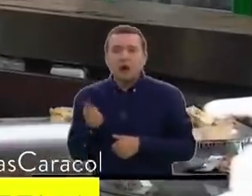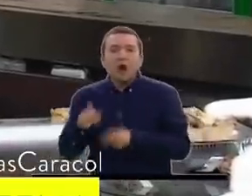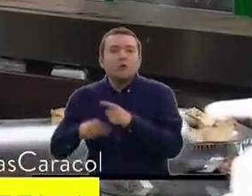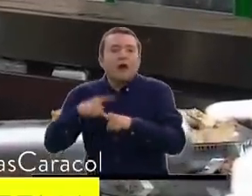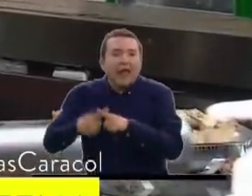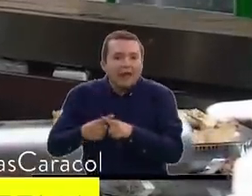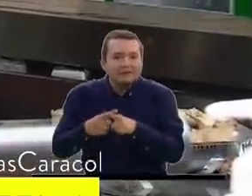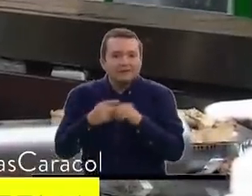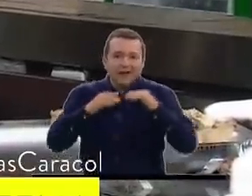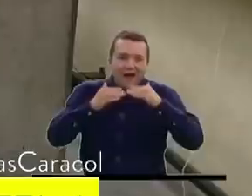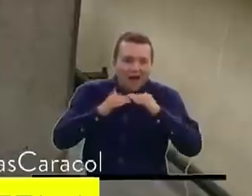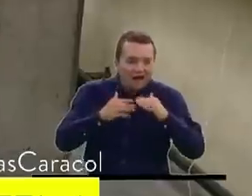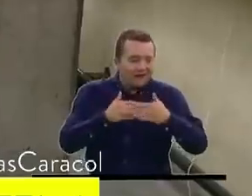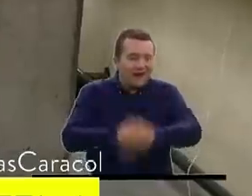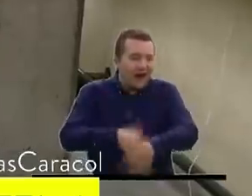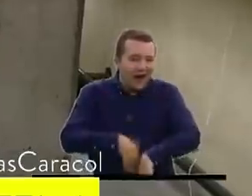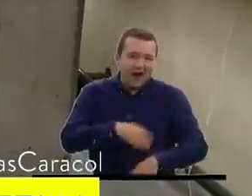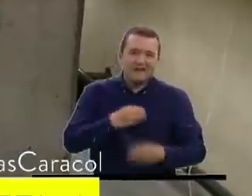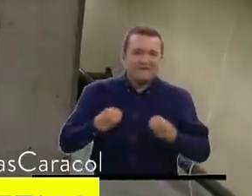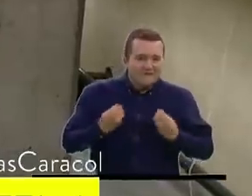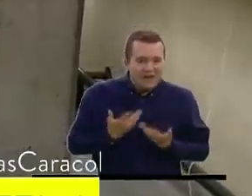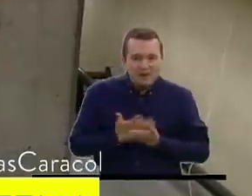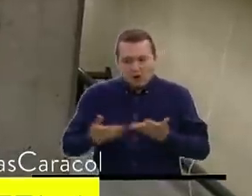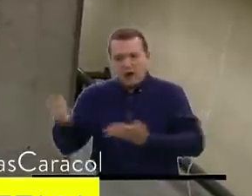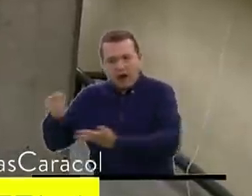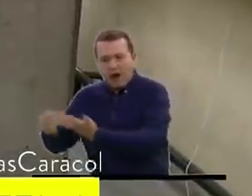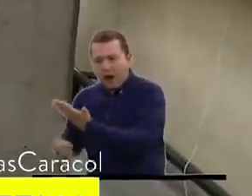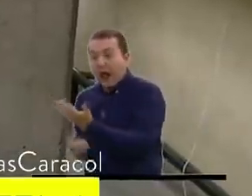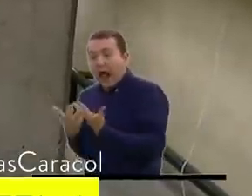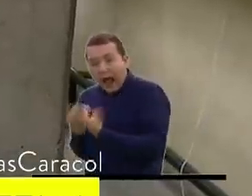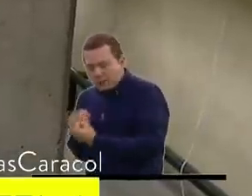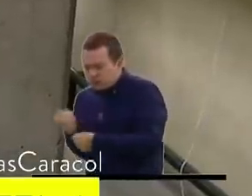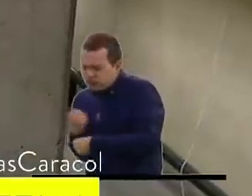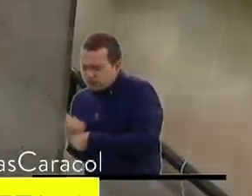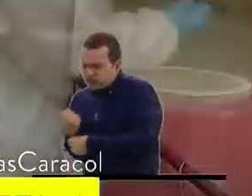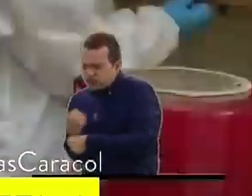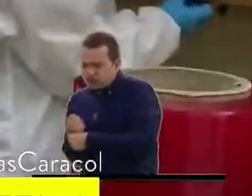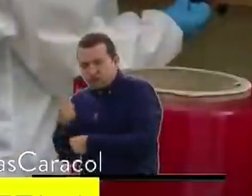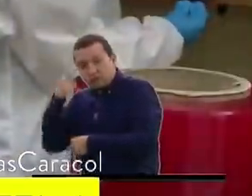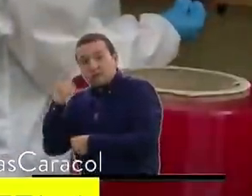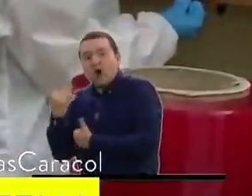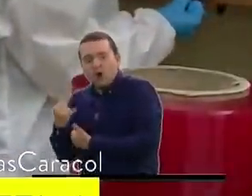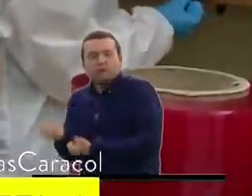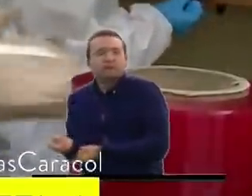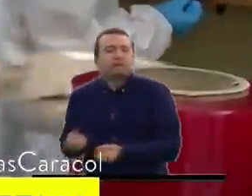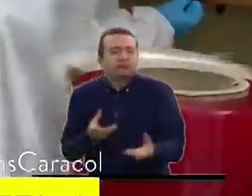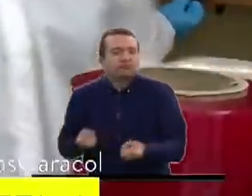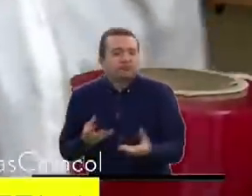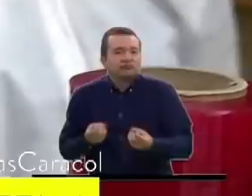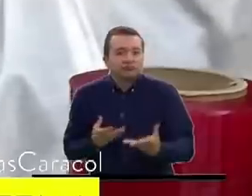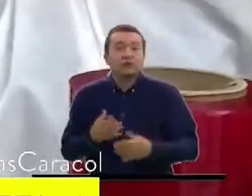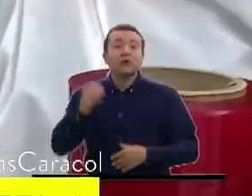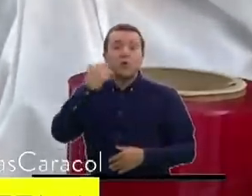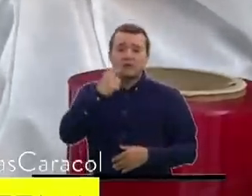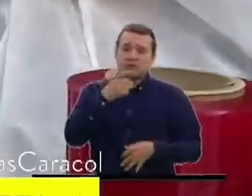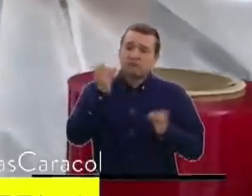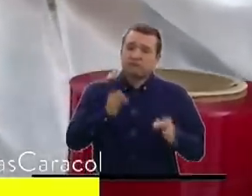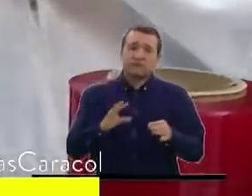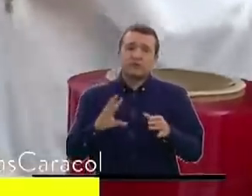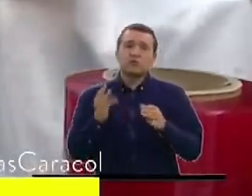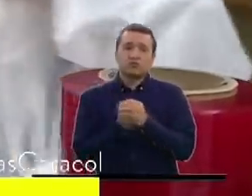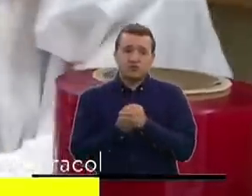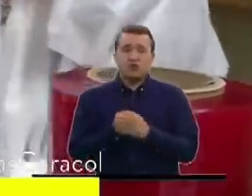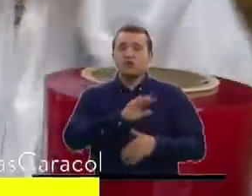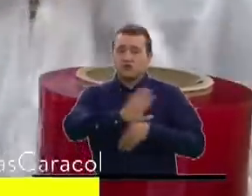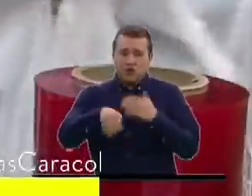de calle. Hoy proveen de alimento a las personas del albergue. Ha sido también una inclusión para todos, ya que nos han dado muy